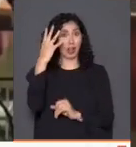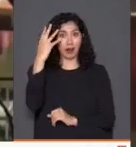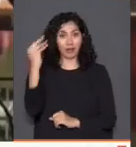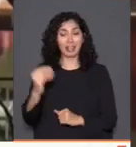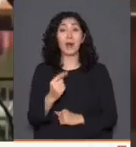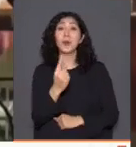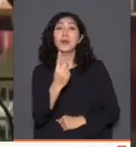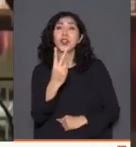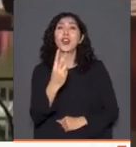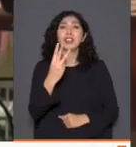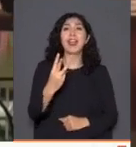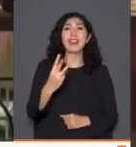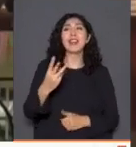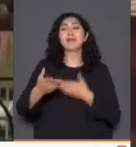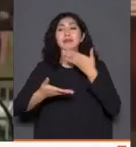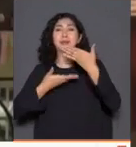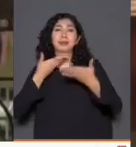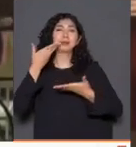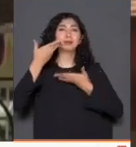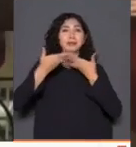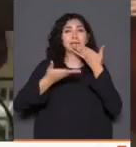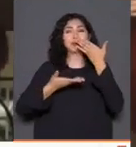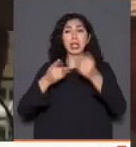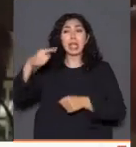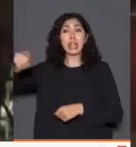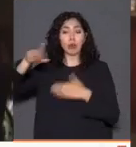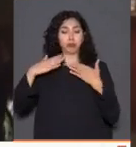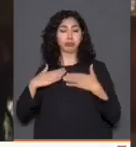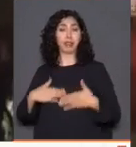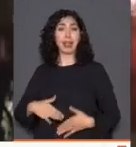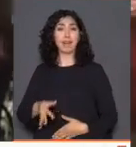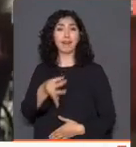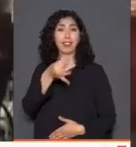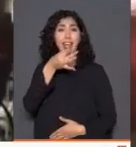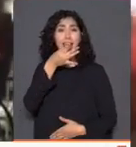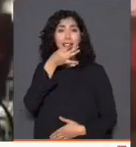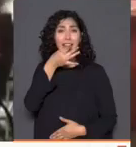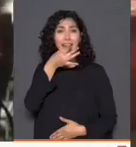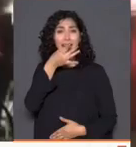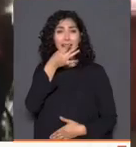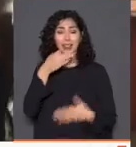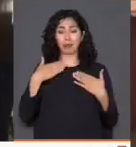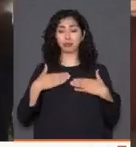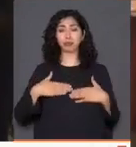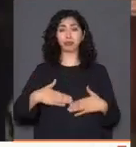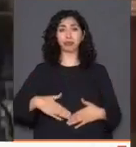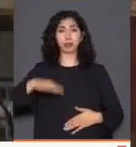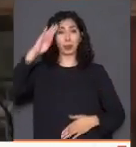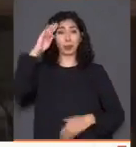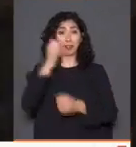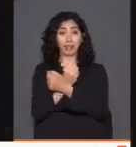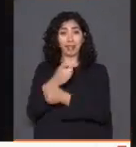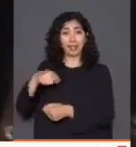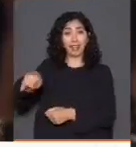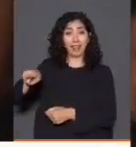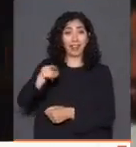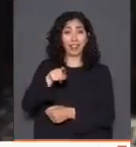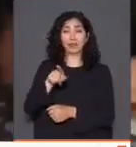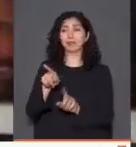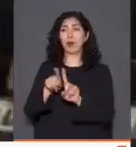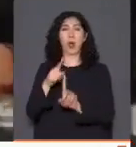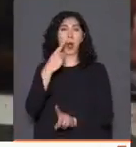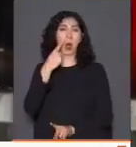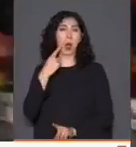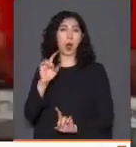dos cuando andan de verde y visten uniforme se hacen tanto los